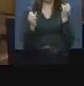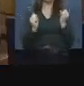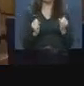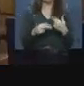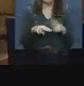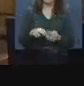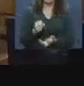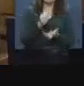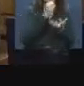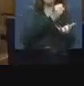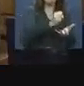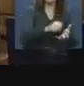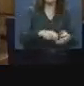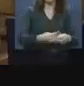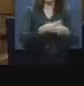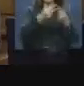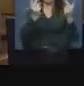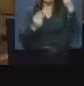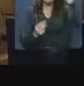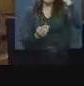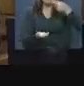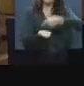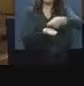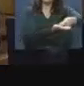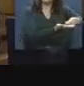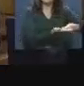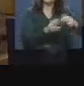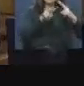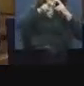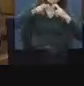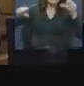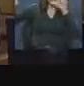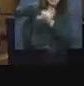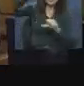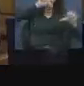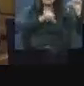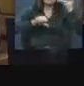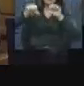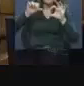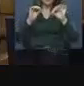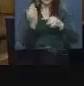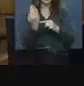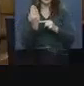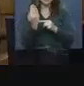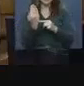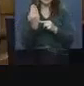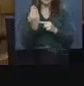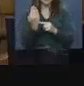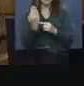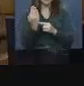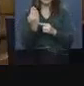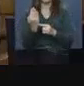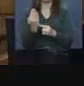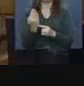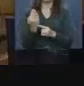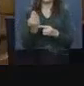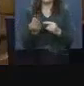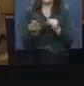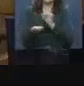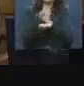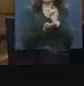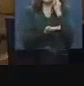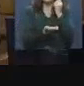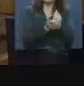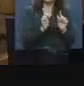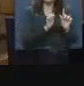acceder a fondos o recursos públicos destinados al financiamiento y la investigación científica u tecnológica aquellas instituciones que se encuentren